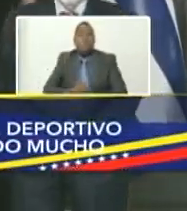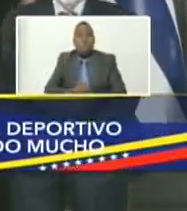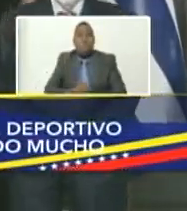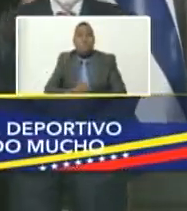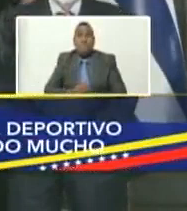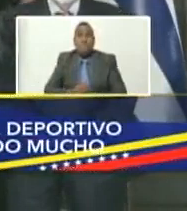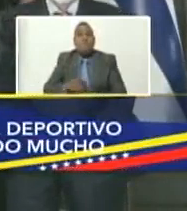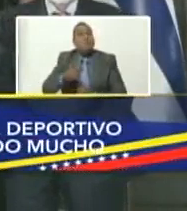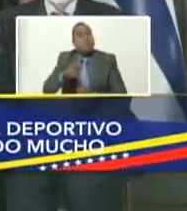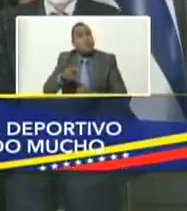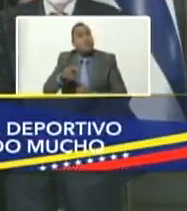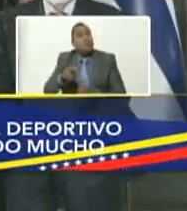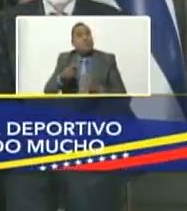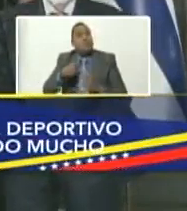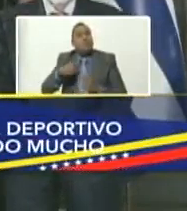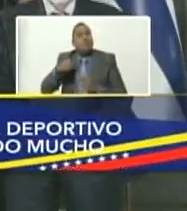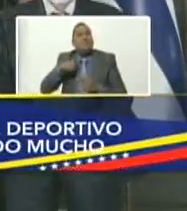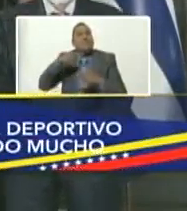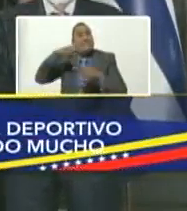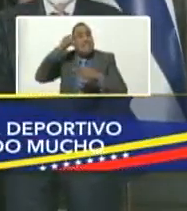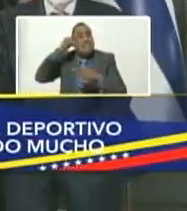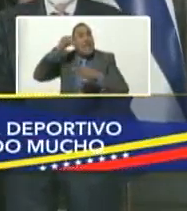Nosotros en los próximos días vamos a recibir